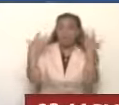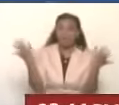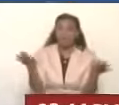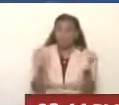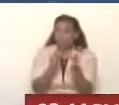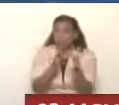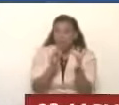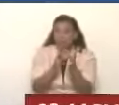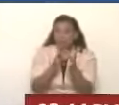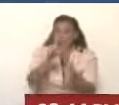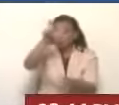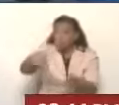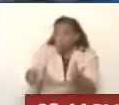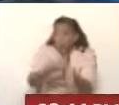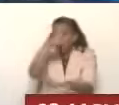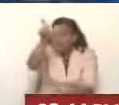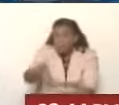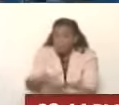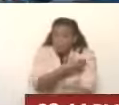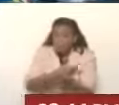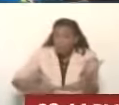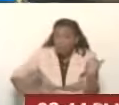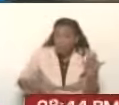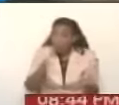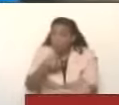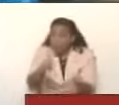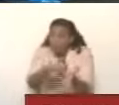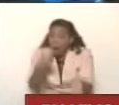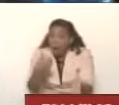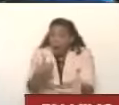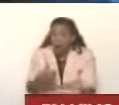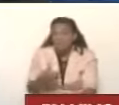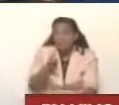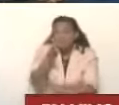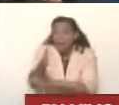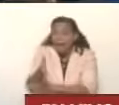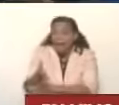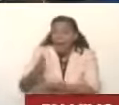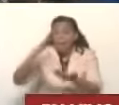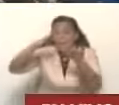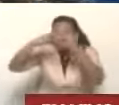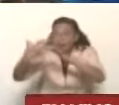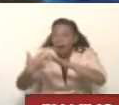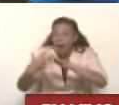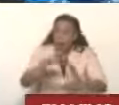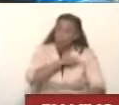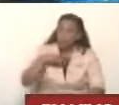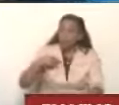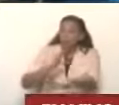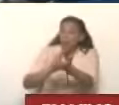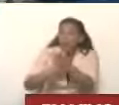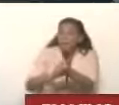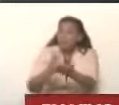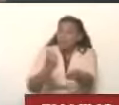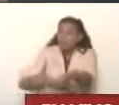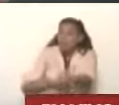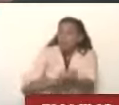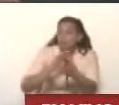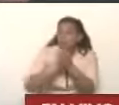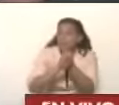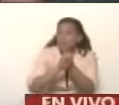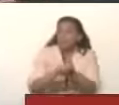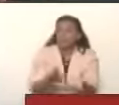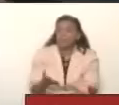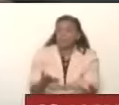pase presidencial con el presidente que se va al barrio, que es nuestro hermano, es nuestro camarada, el